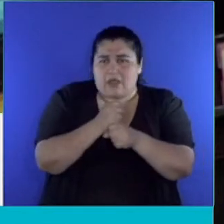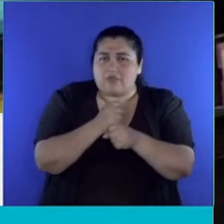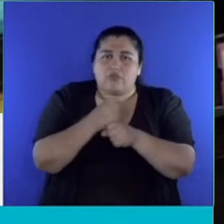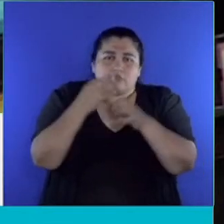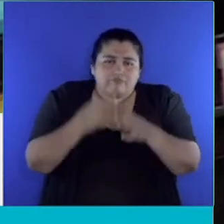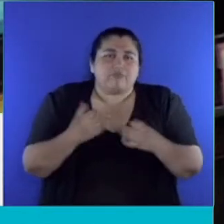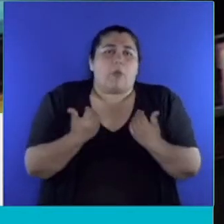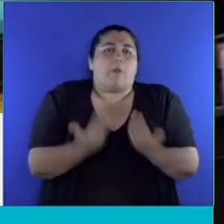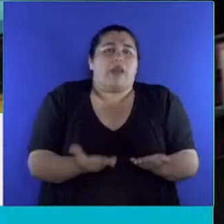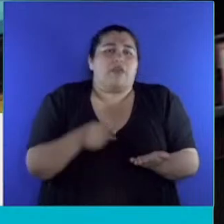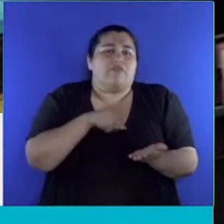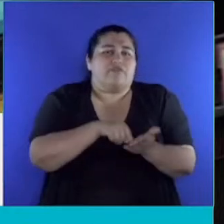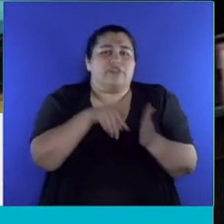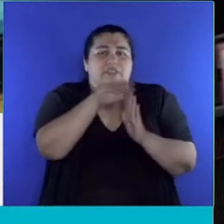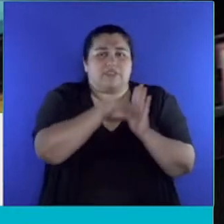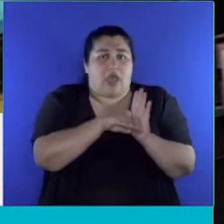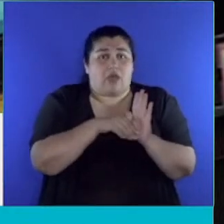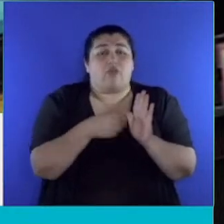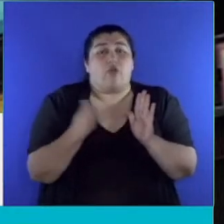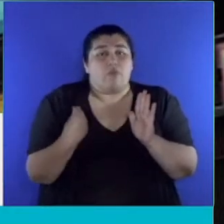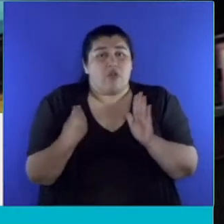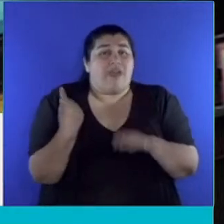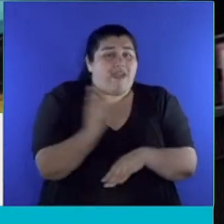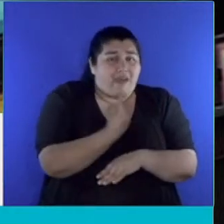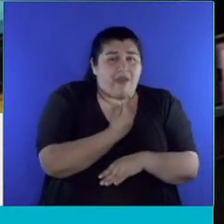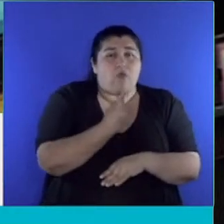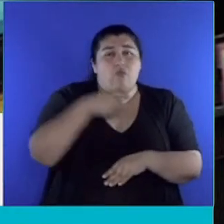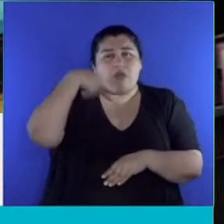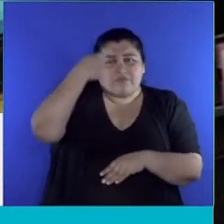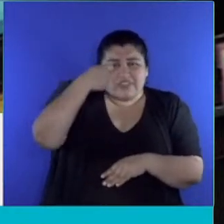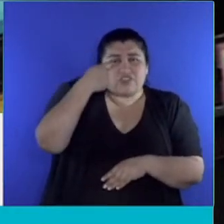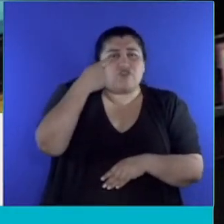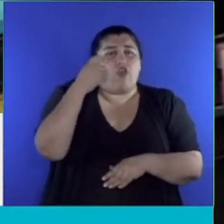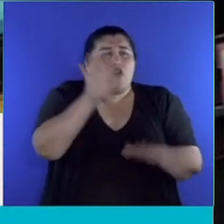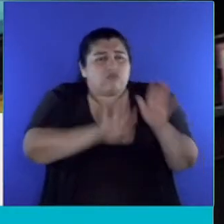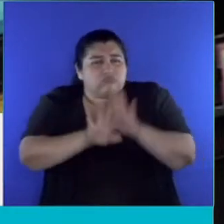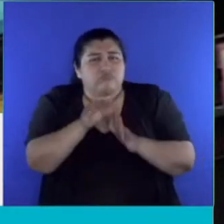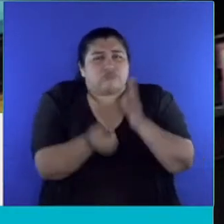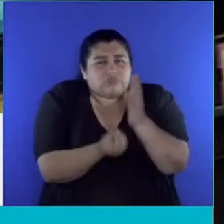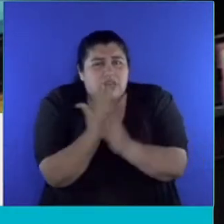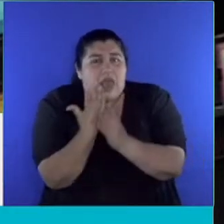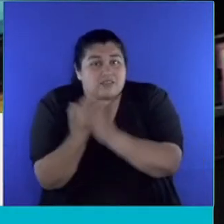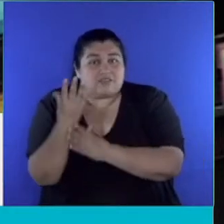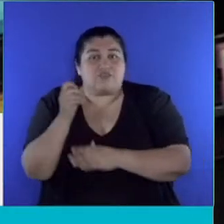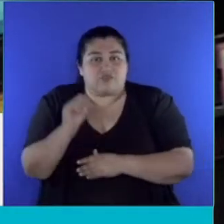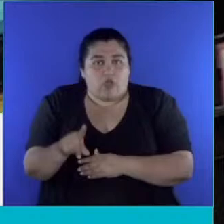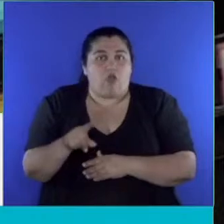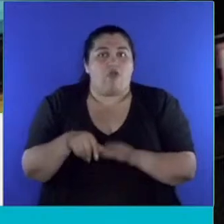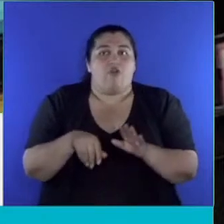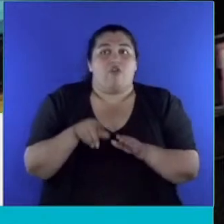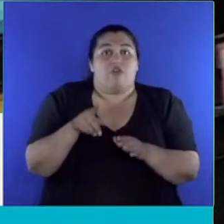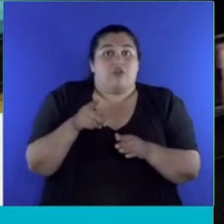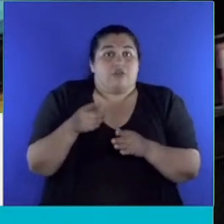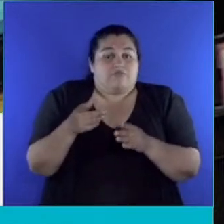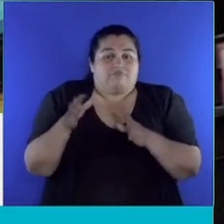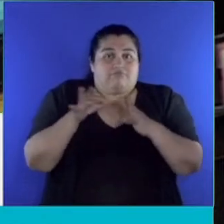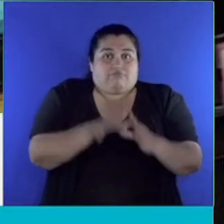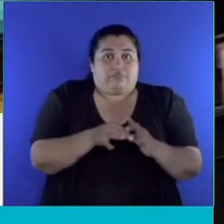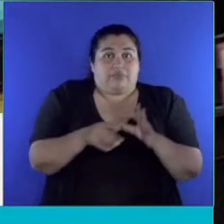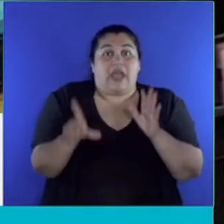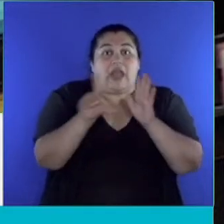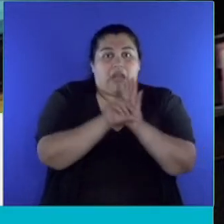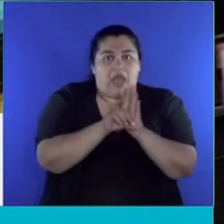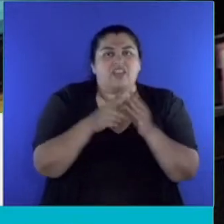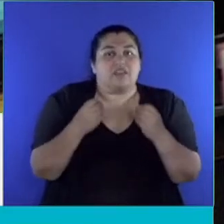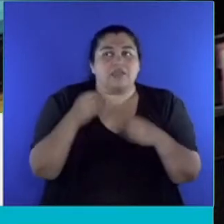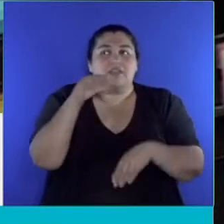sumamente beneficiados porque cada una de las producciones audiovisuales que salgan beneficiadas con esta ley tendrán